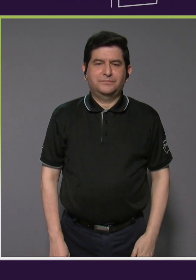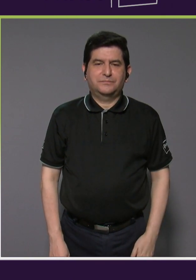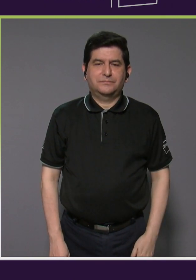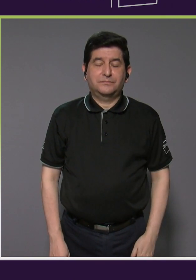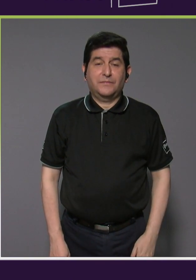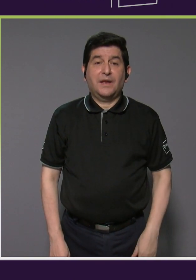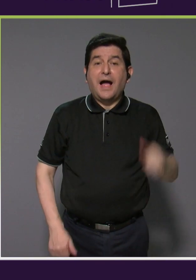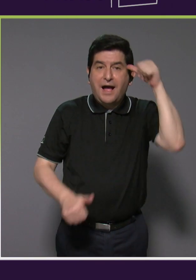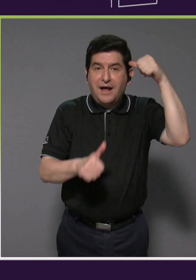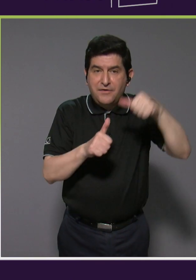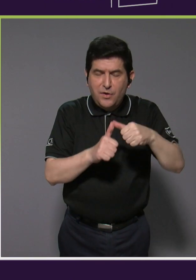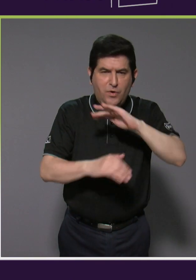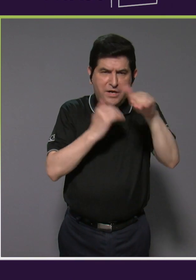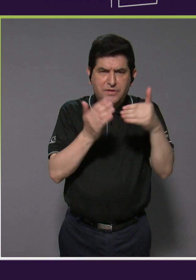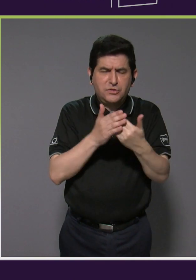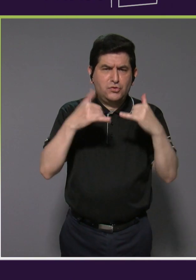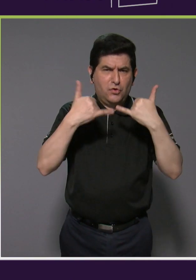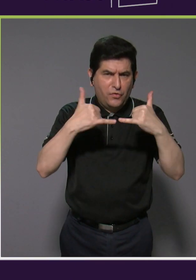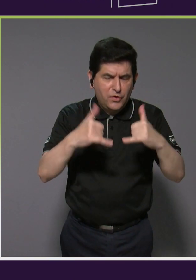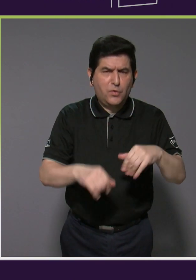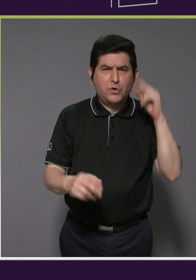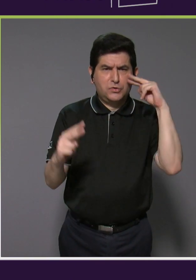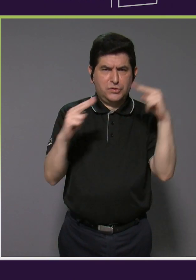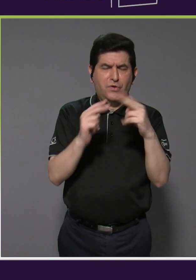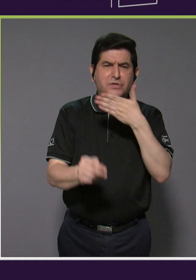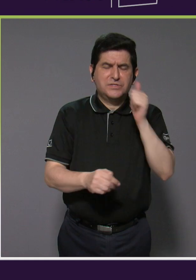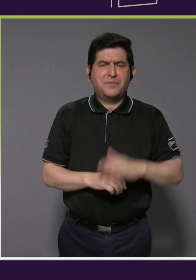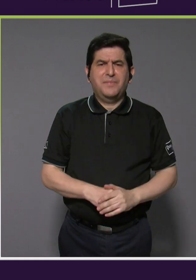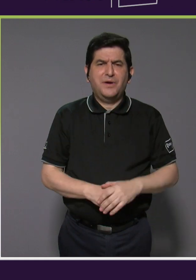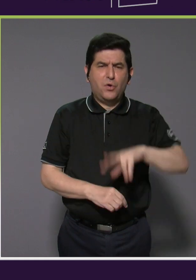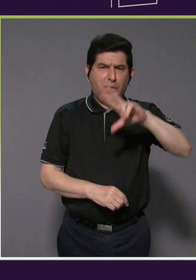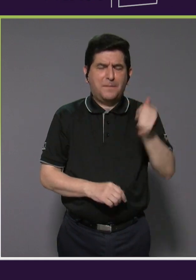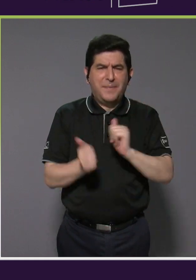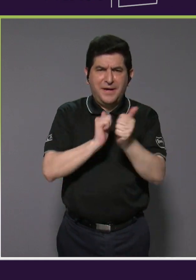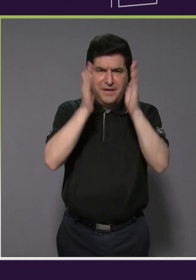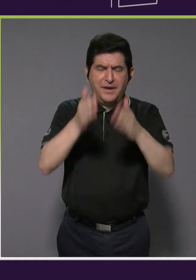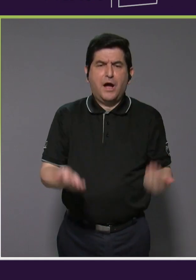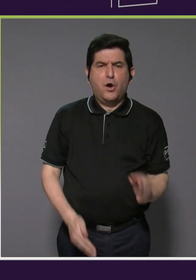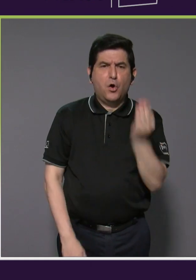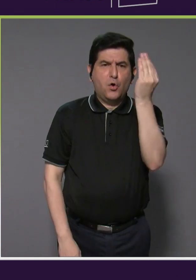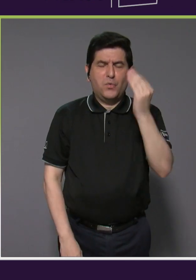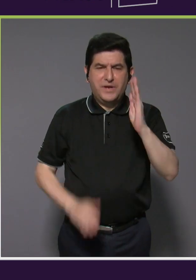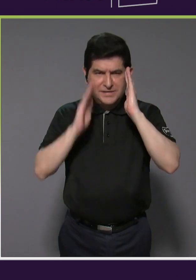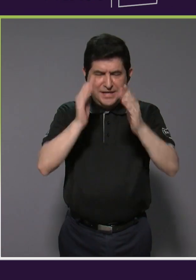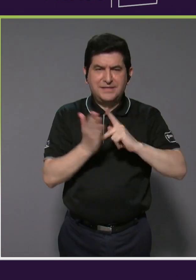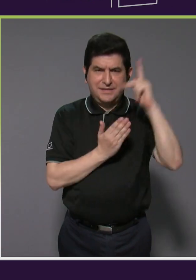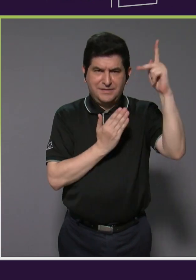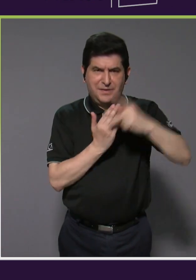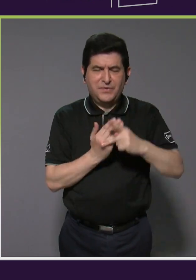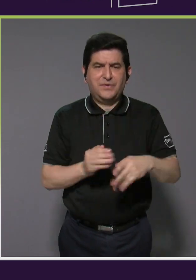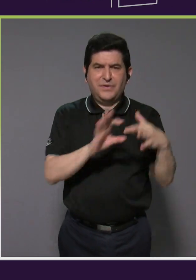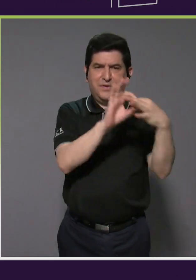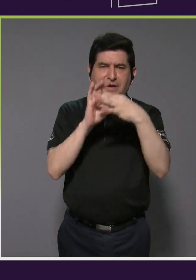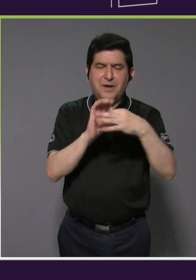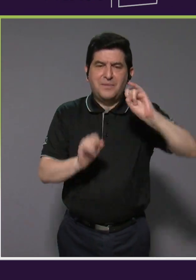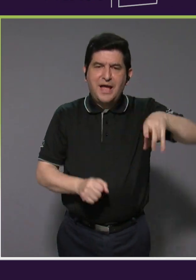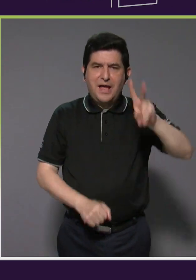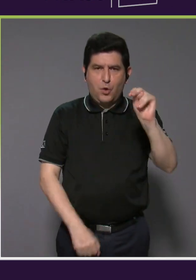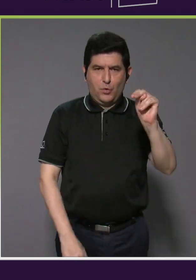que no se pierda ni un detalle de los Juegos y conozca mejor a nuestros paratletas jóvenes, está al pendiente de la programación de Nexos en el mes de